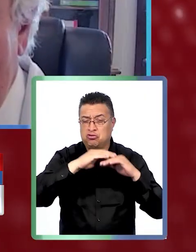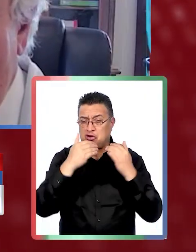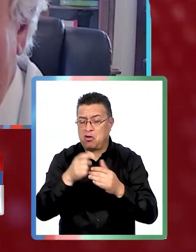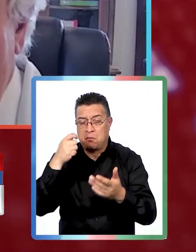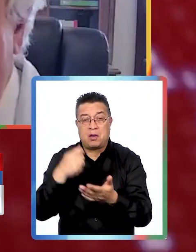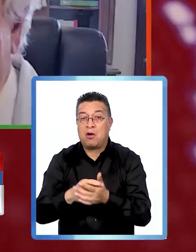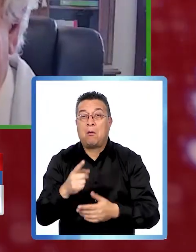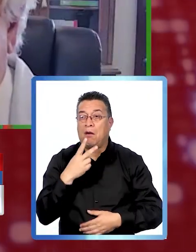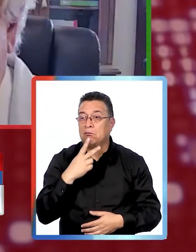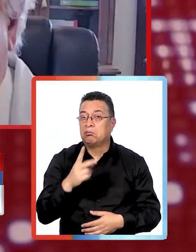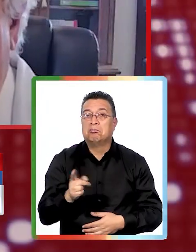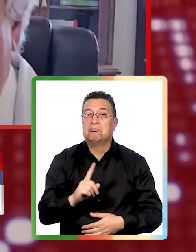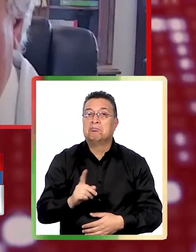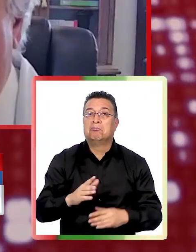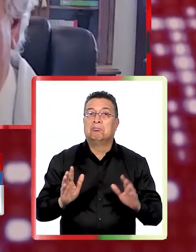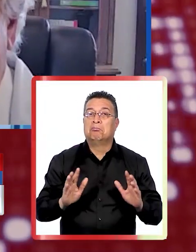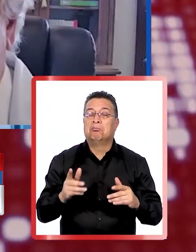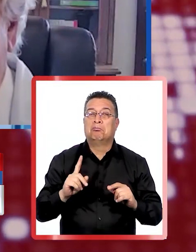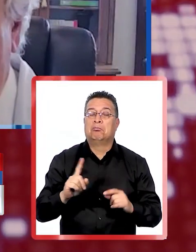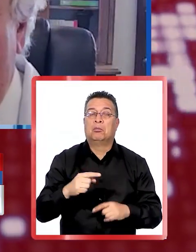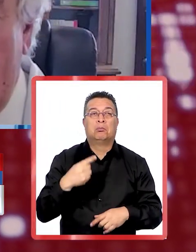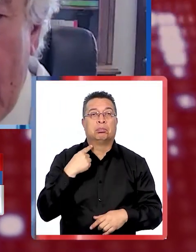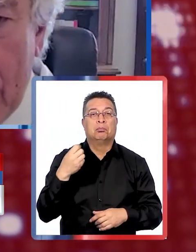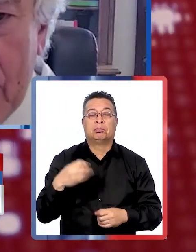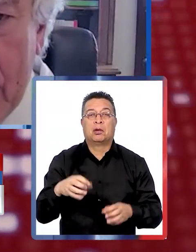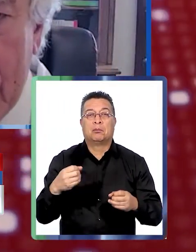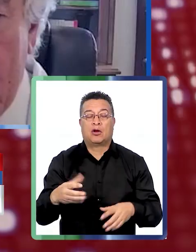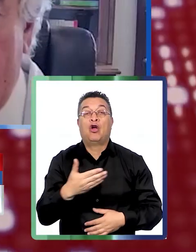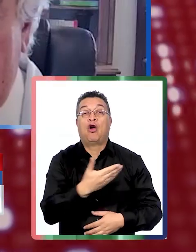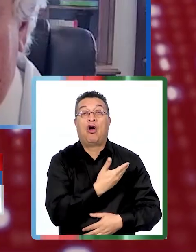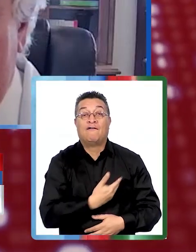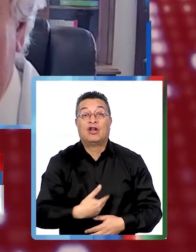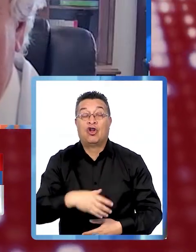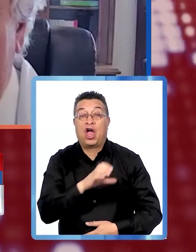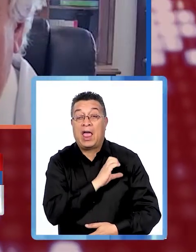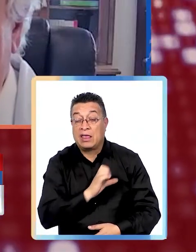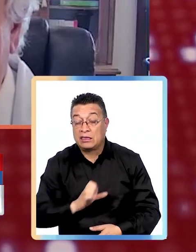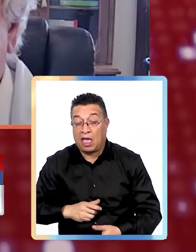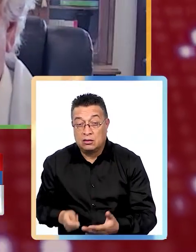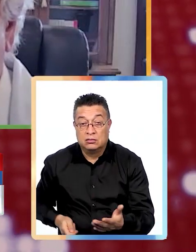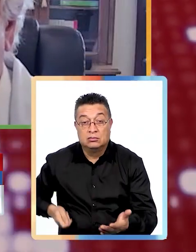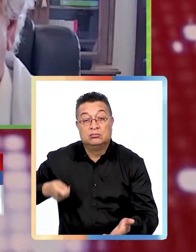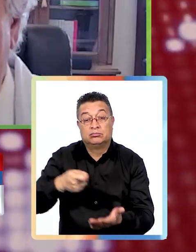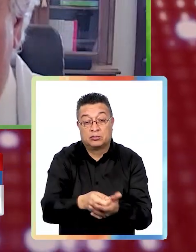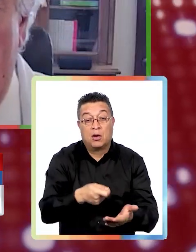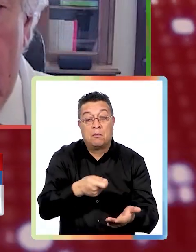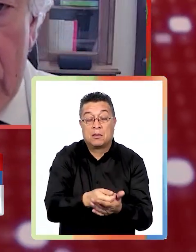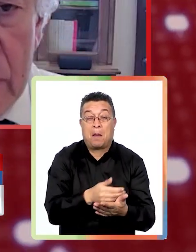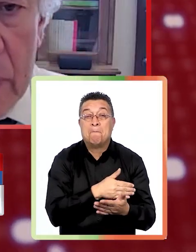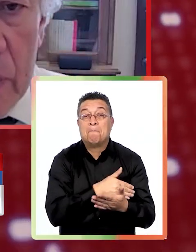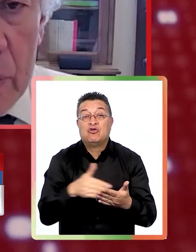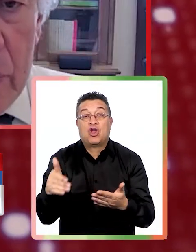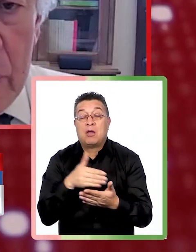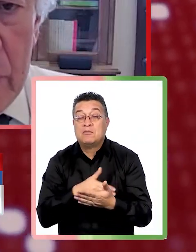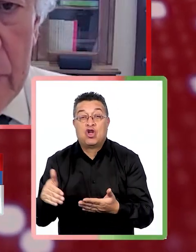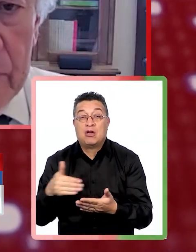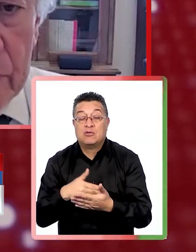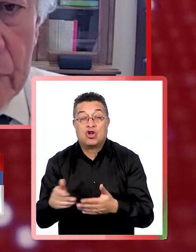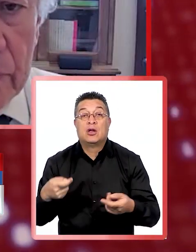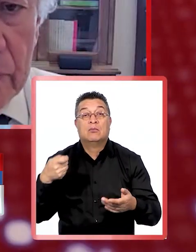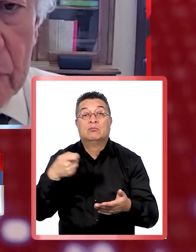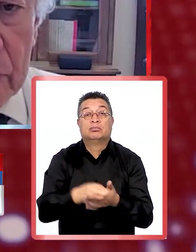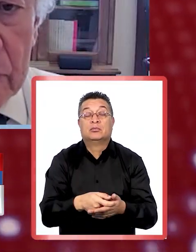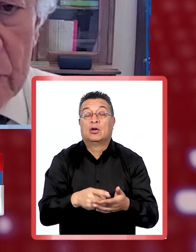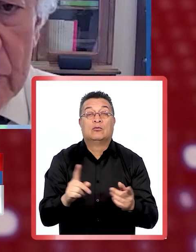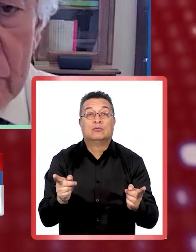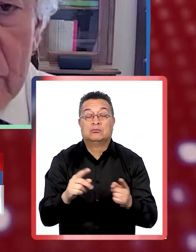no vieron resultados y además, bueno, el gobierno, el Estado, invirtió millones